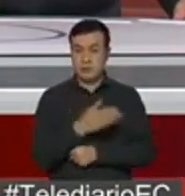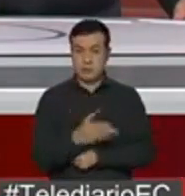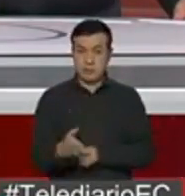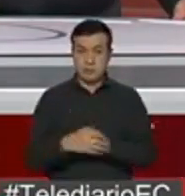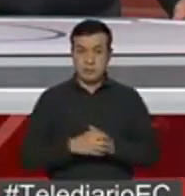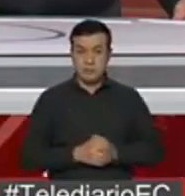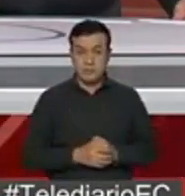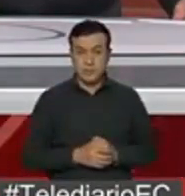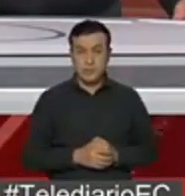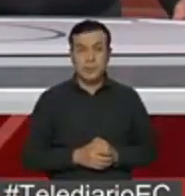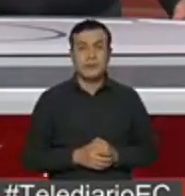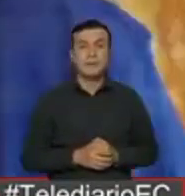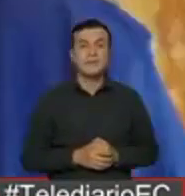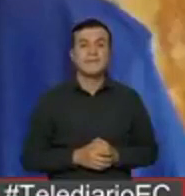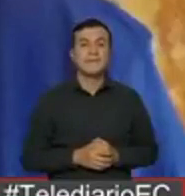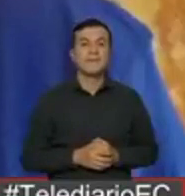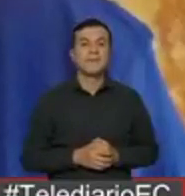2020?